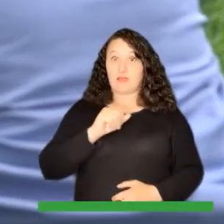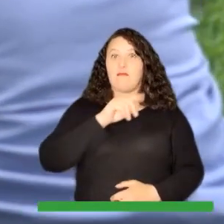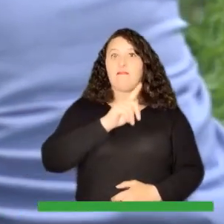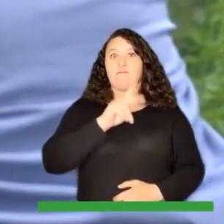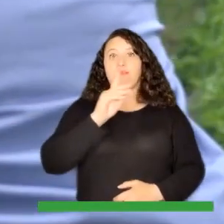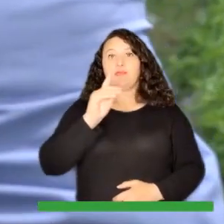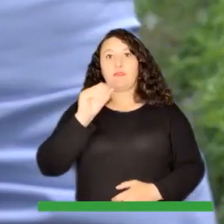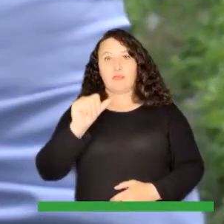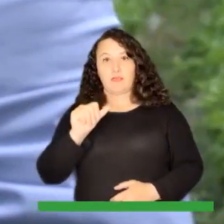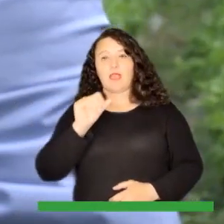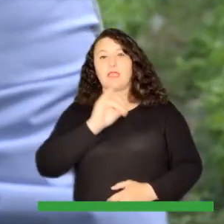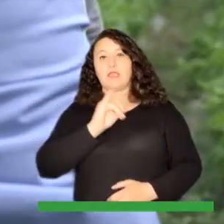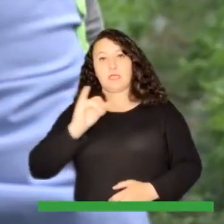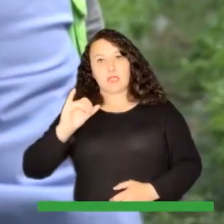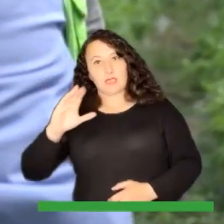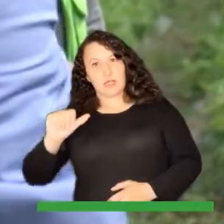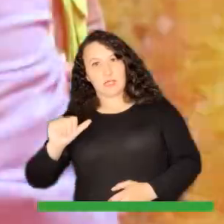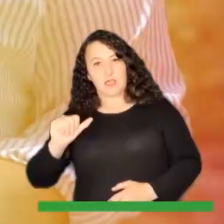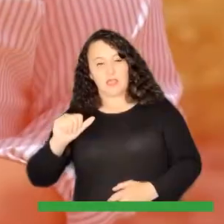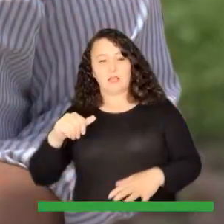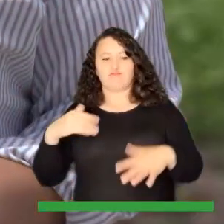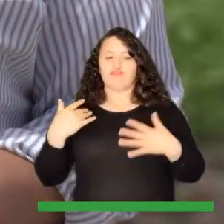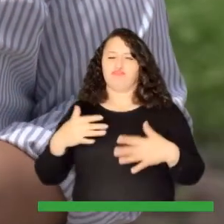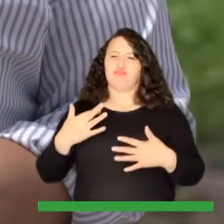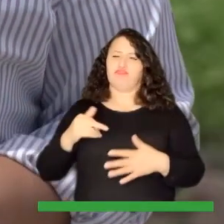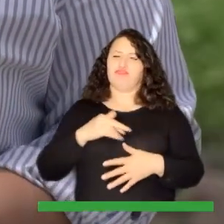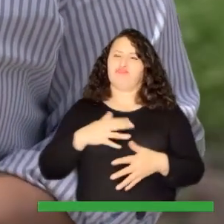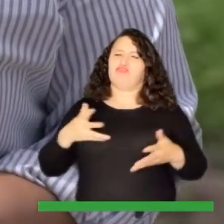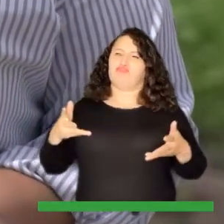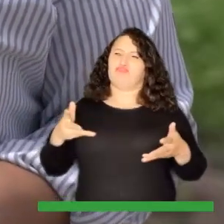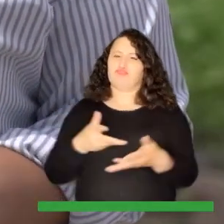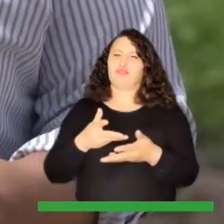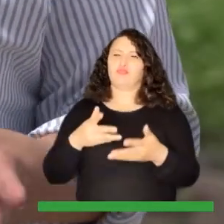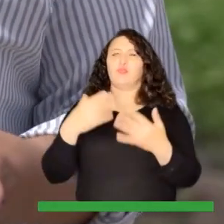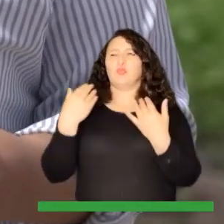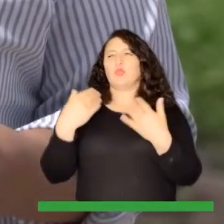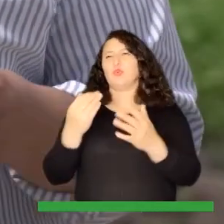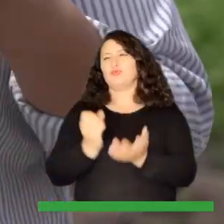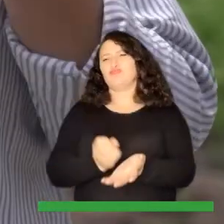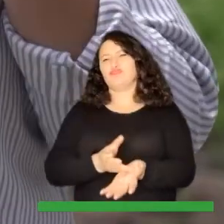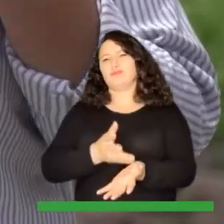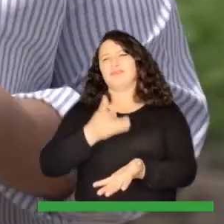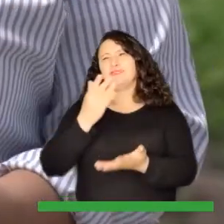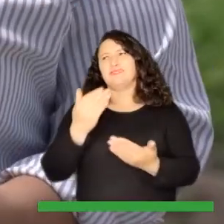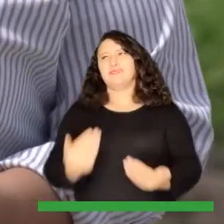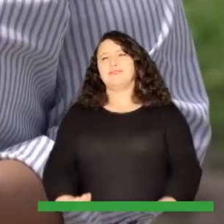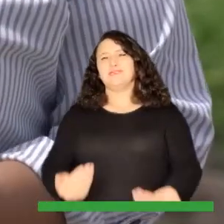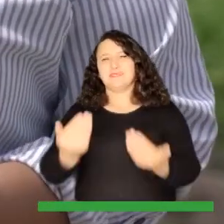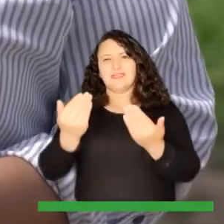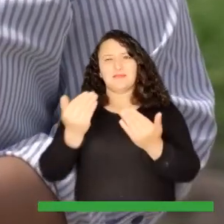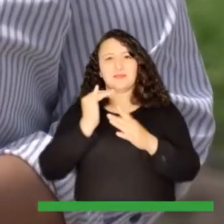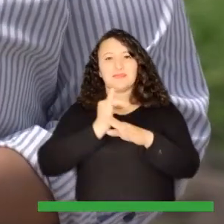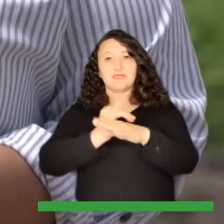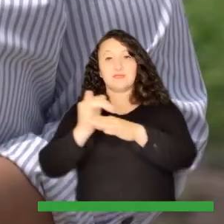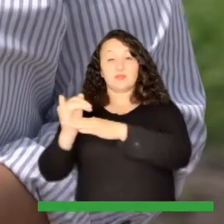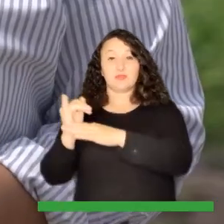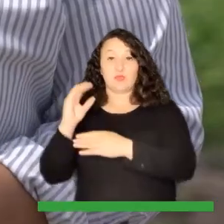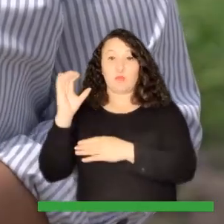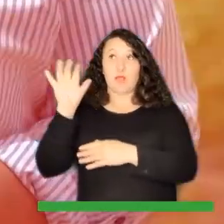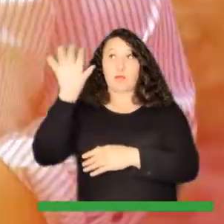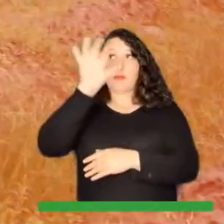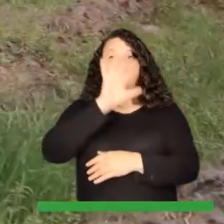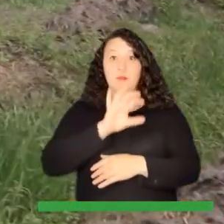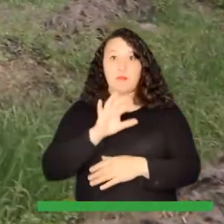y el IICA podamos ser parte de esta jornada ha sido enriquecedora. Siempre las instituciones de los países tienen mucho